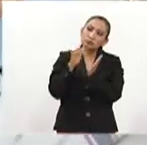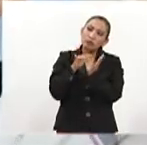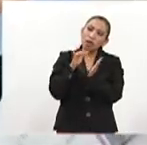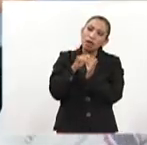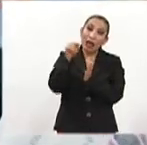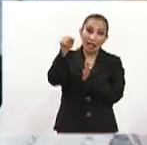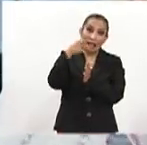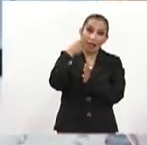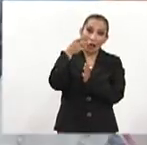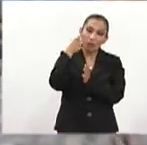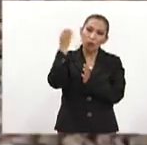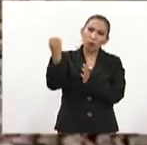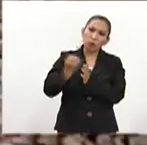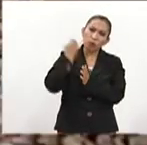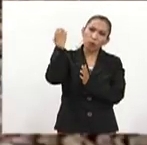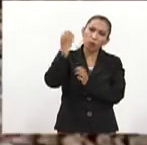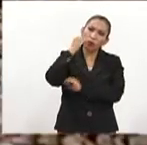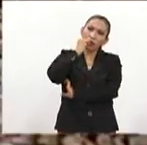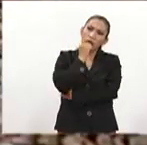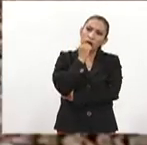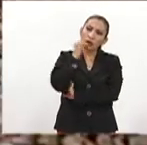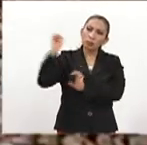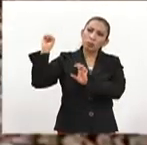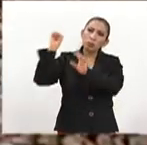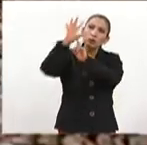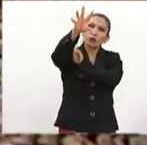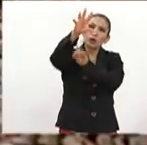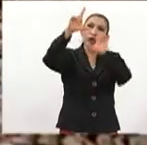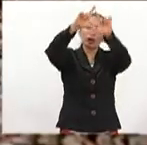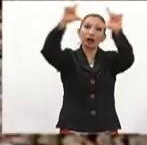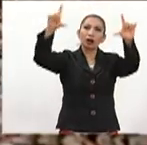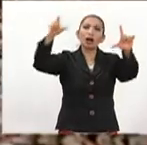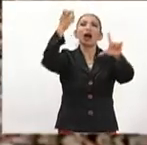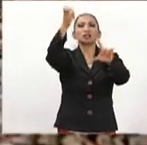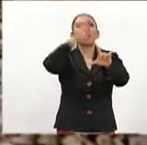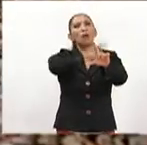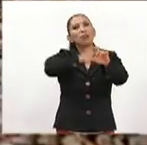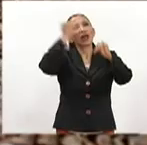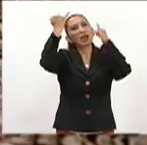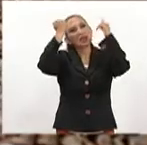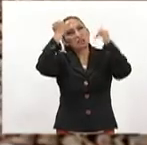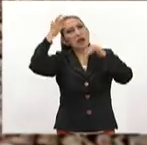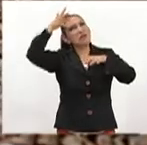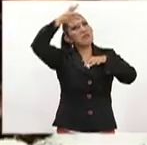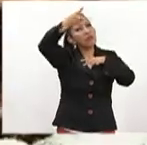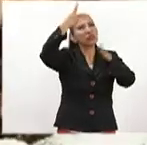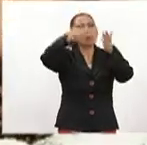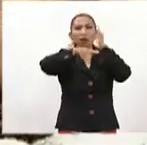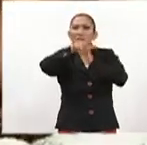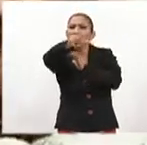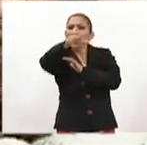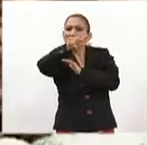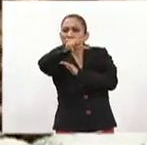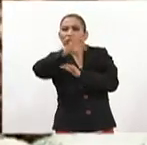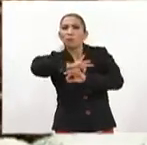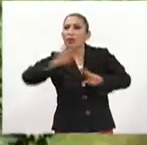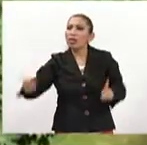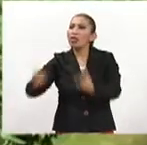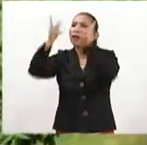nos después de toda su presentación puso una diapositiva y nos dijo: esto puedes emprender para que en el 2018